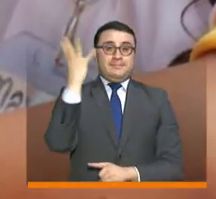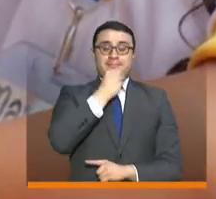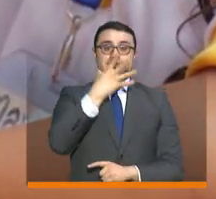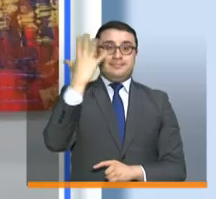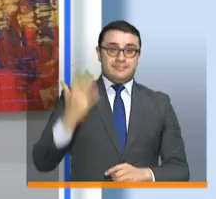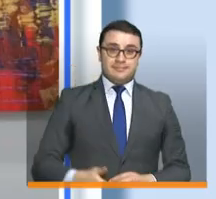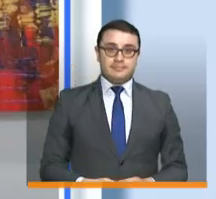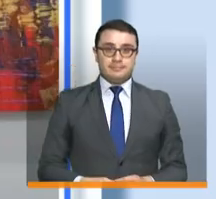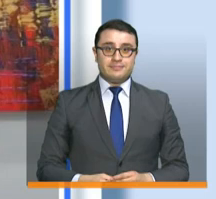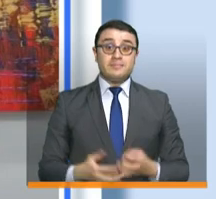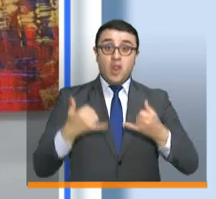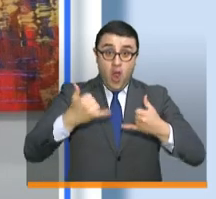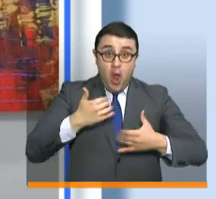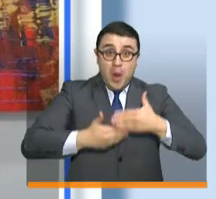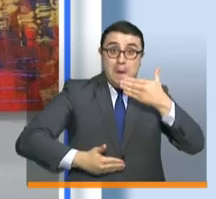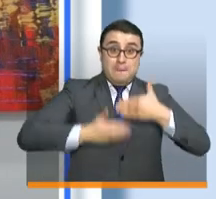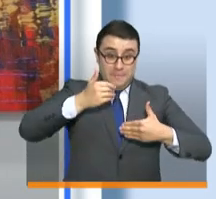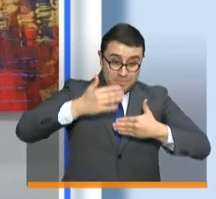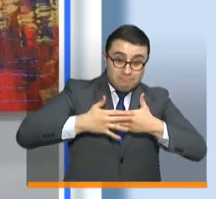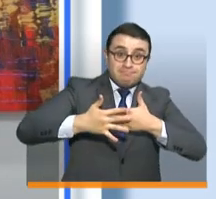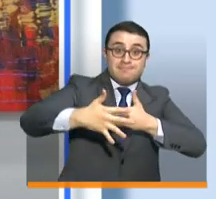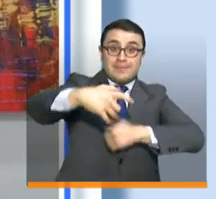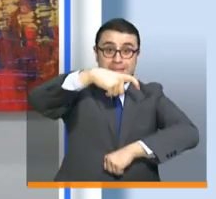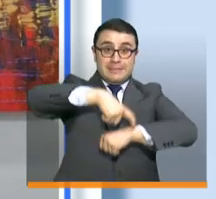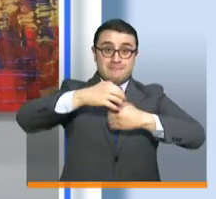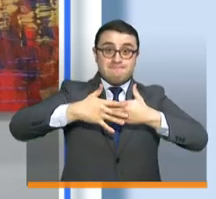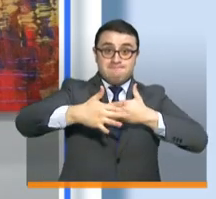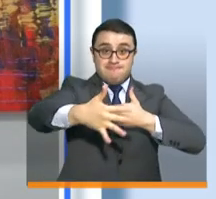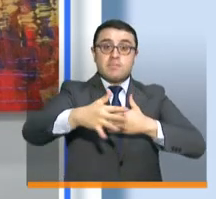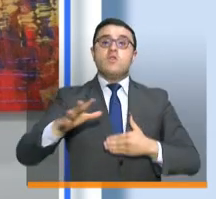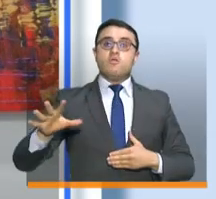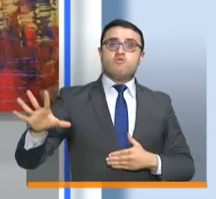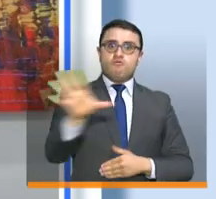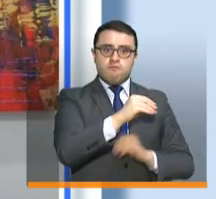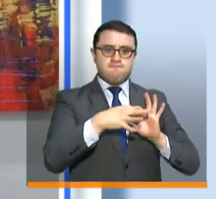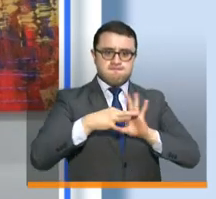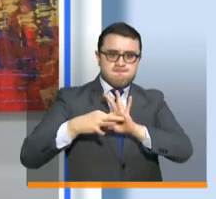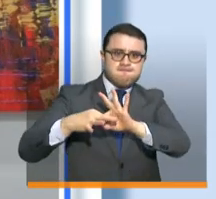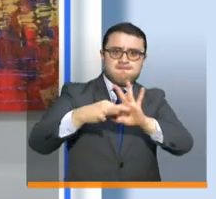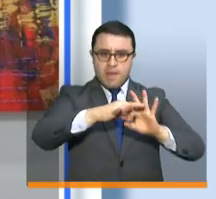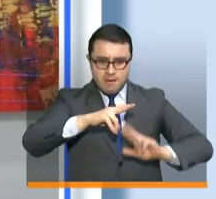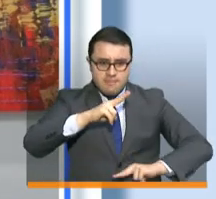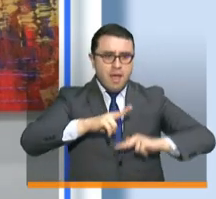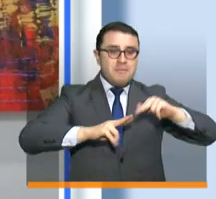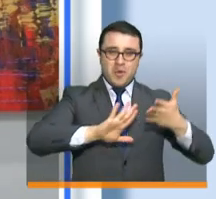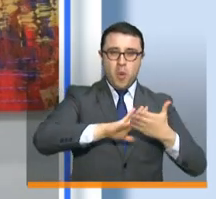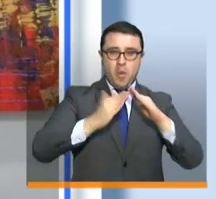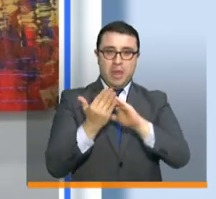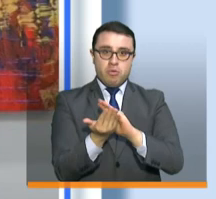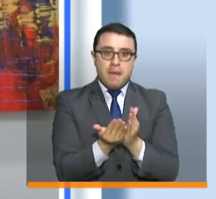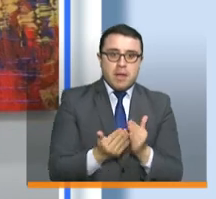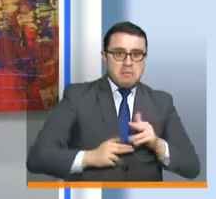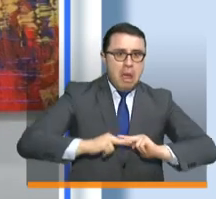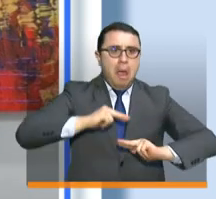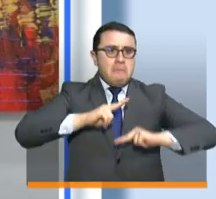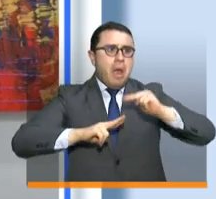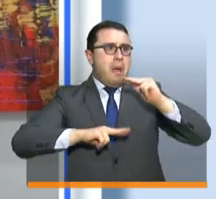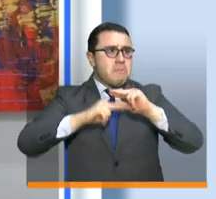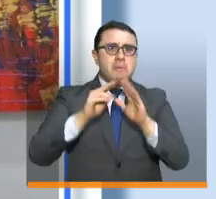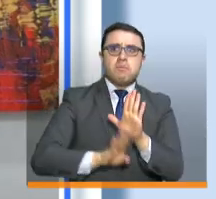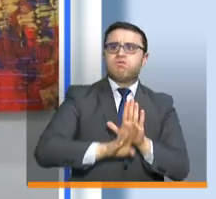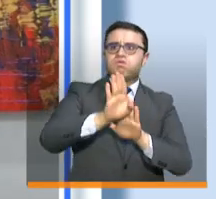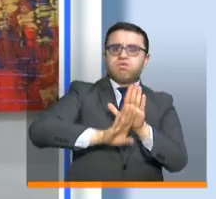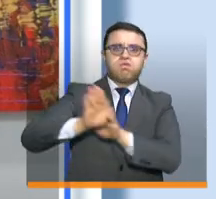hoy empezamos una nueva etapa, una etapa en la que juntos seguimos construyendo como comunidad educativa,